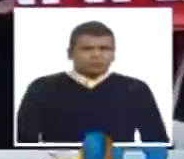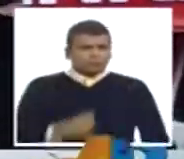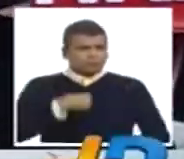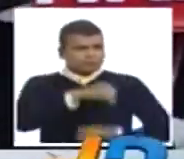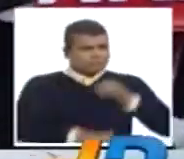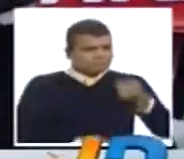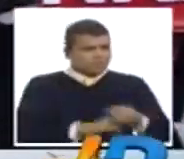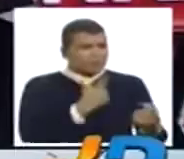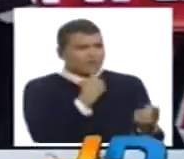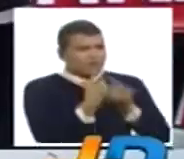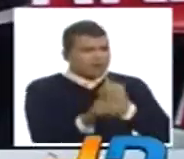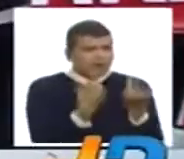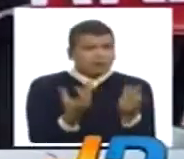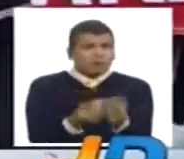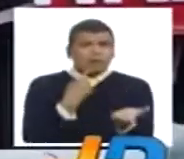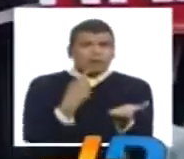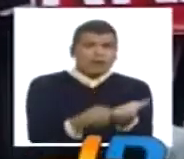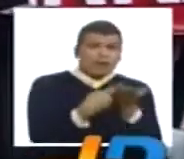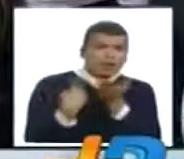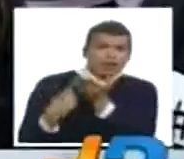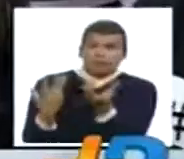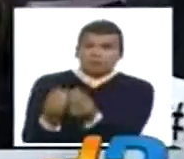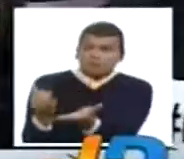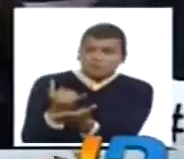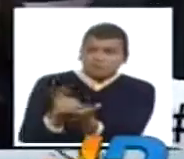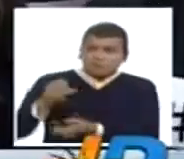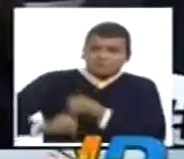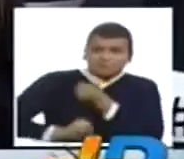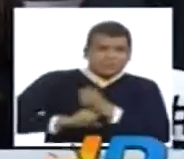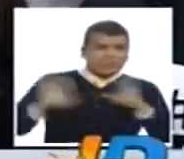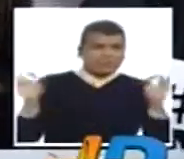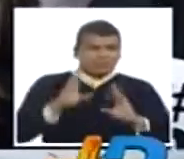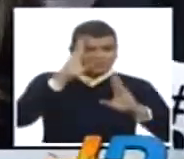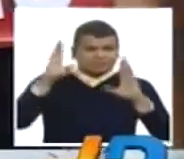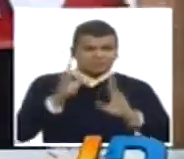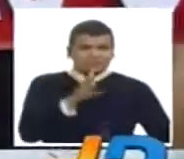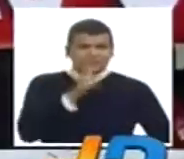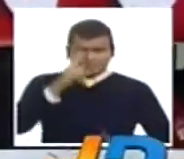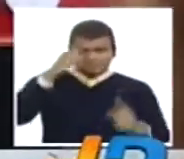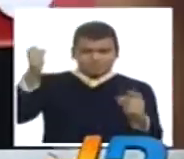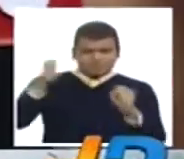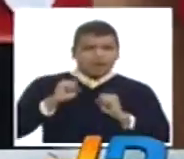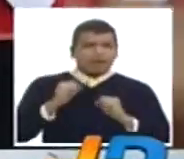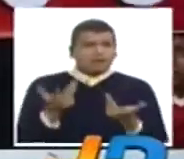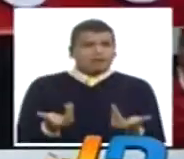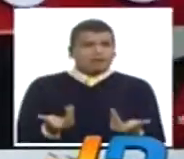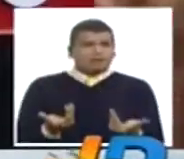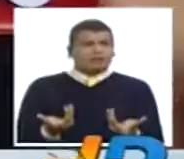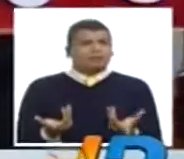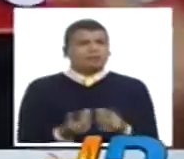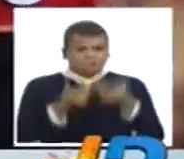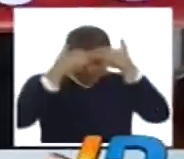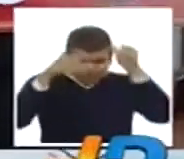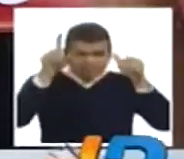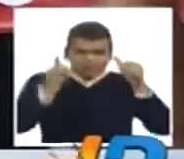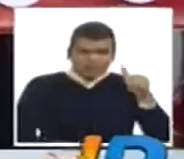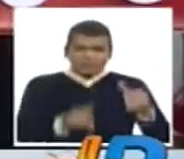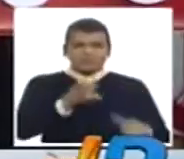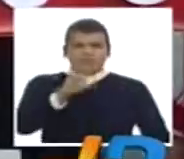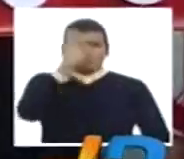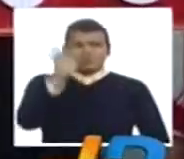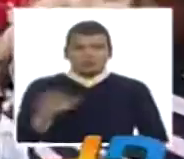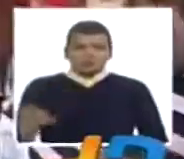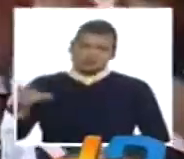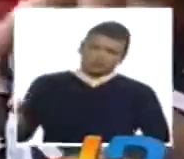es que las directivas no hicieron nada por eso. Que no se lleven el equipo del Valle del Cauca. América democratizado al 100%, América